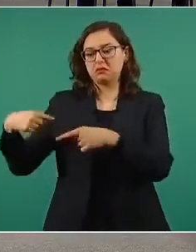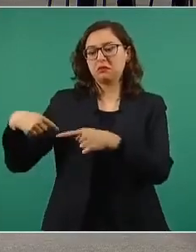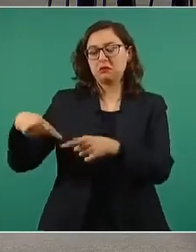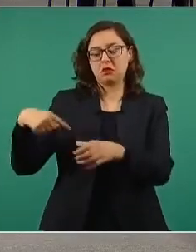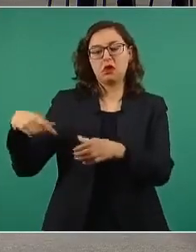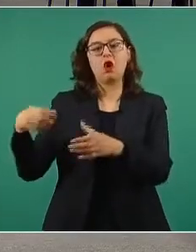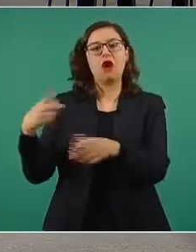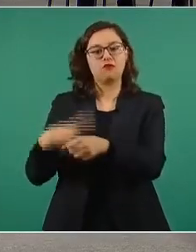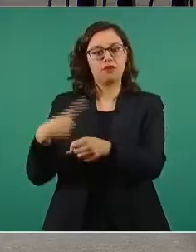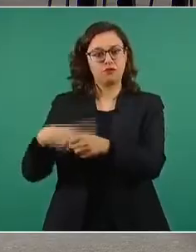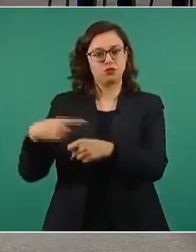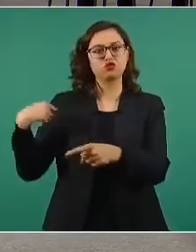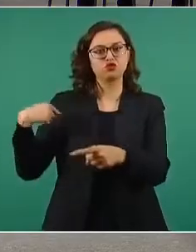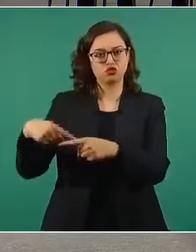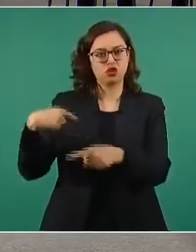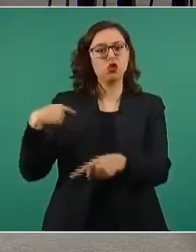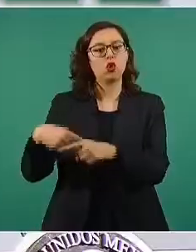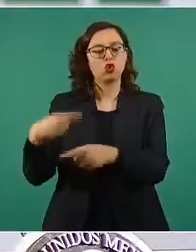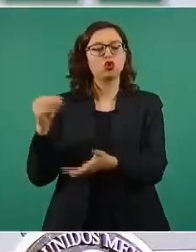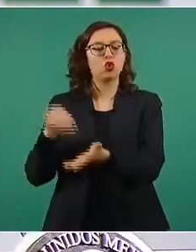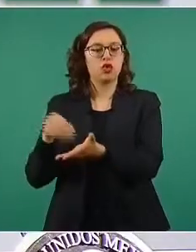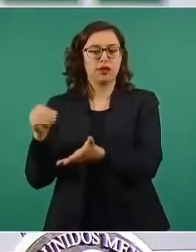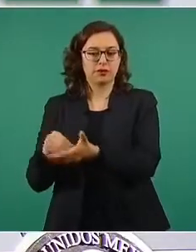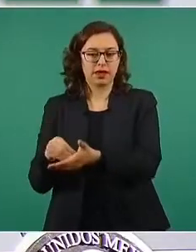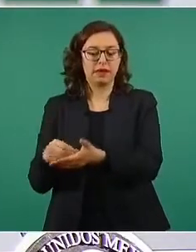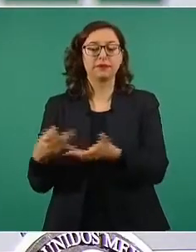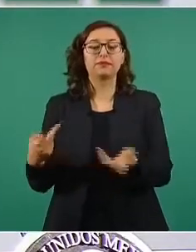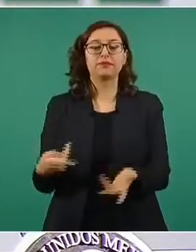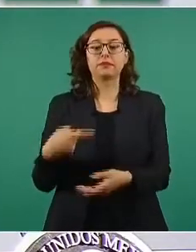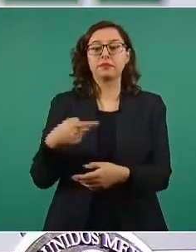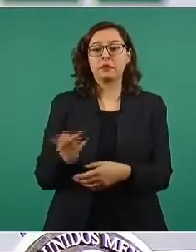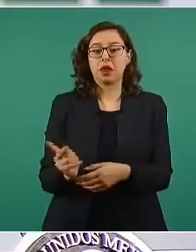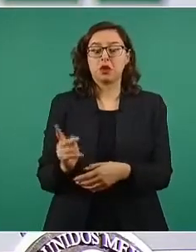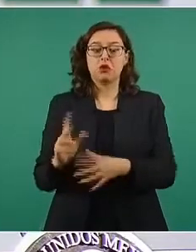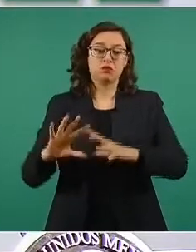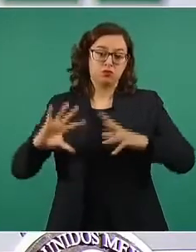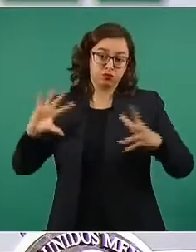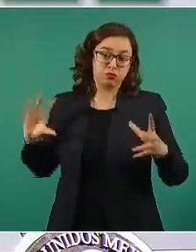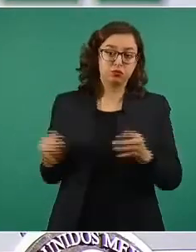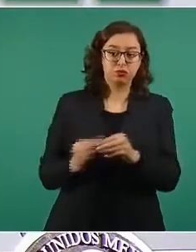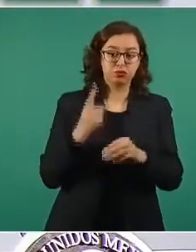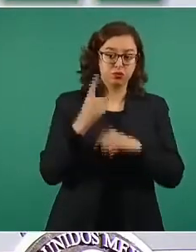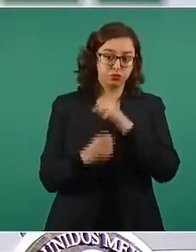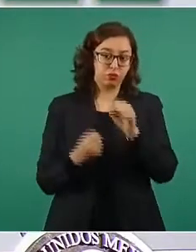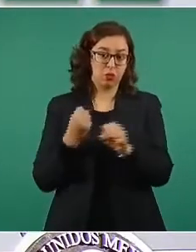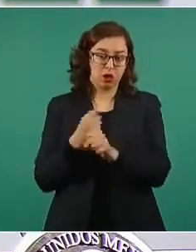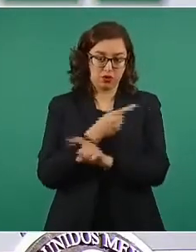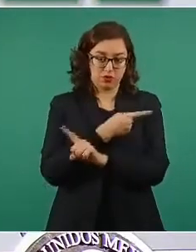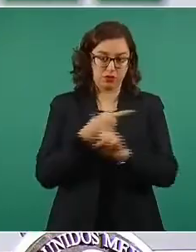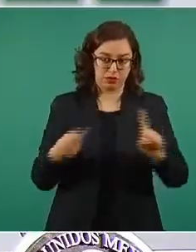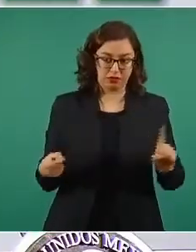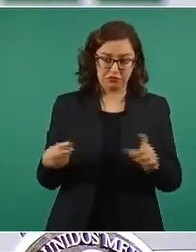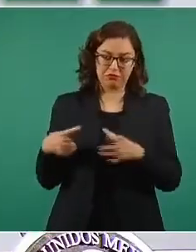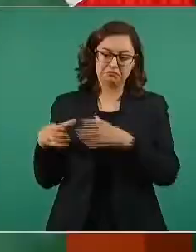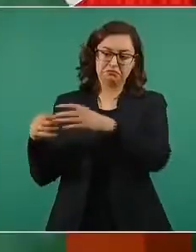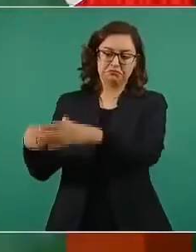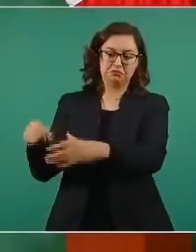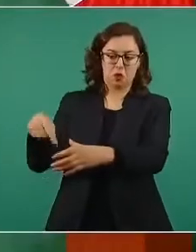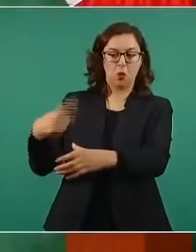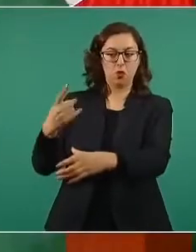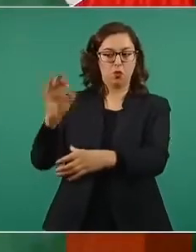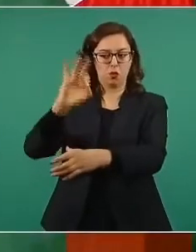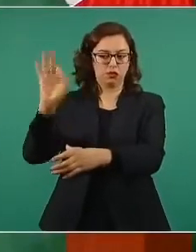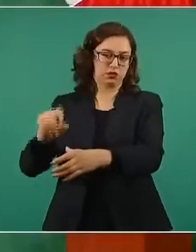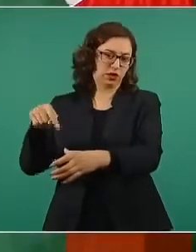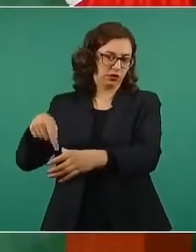hemos tenido desde que inició esta epidemia en México el 27 de febrero de 2020. La siguiente, por favor.